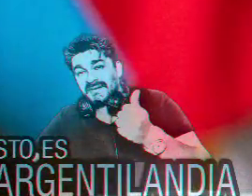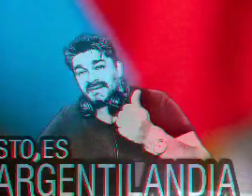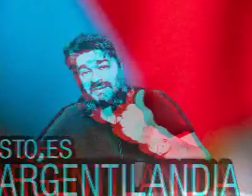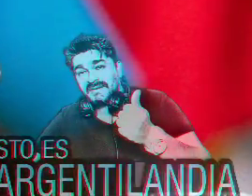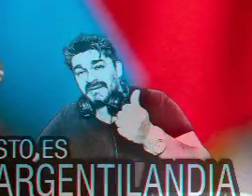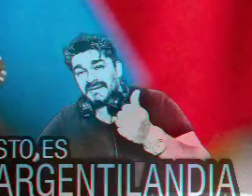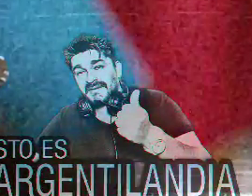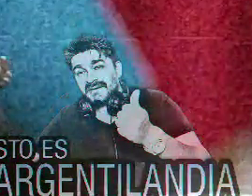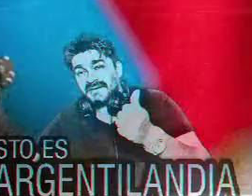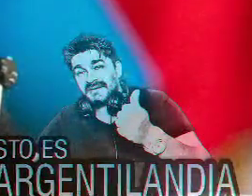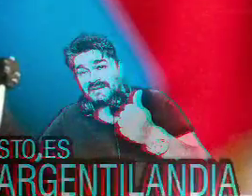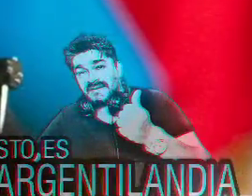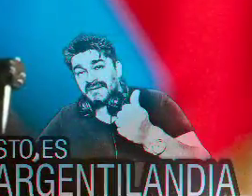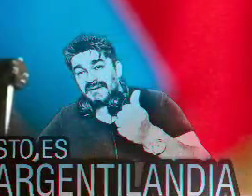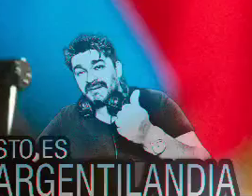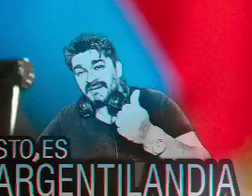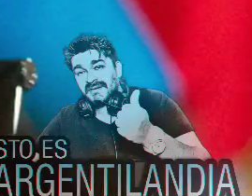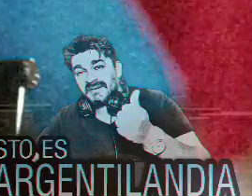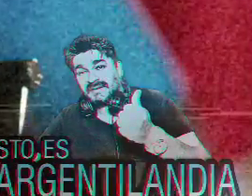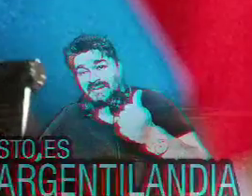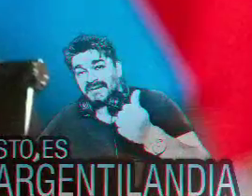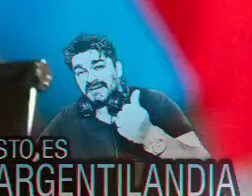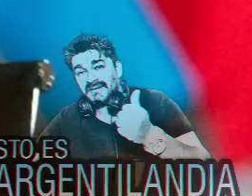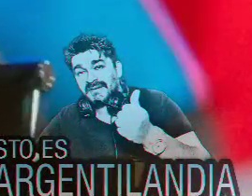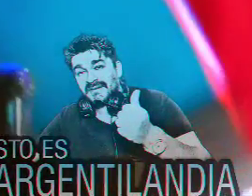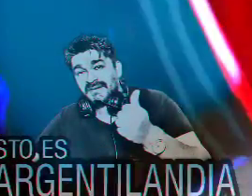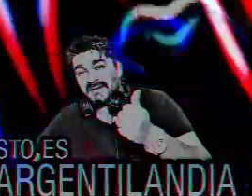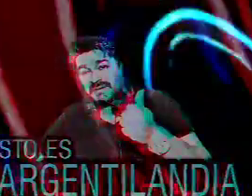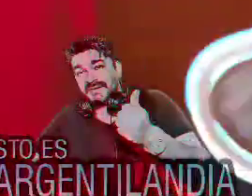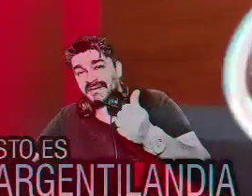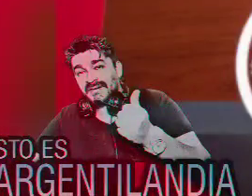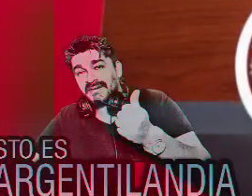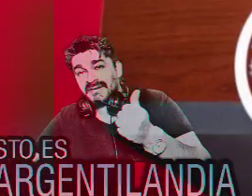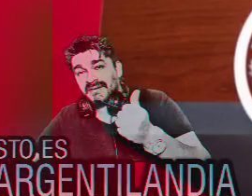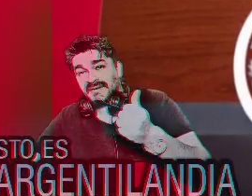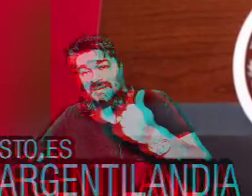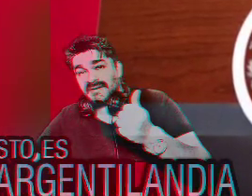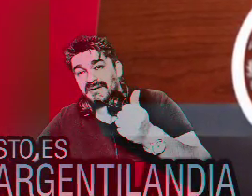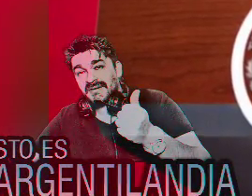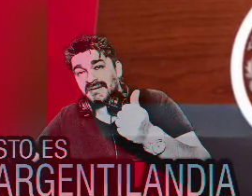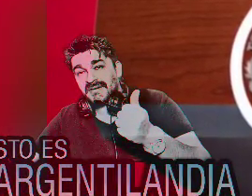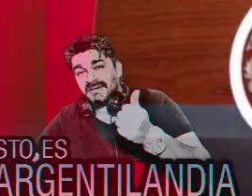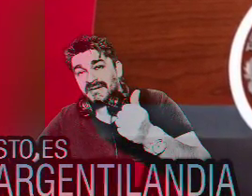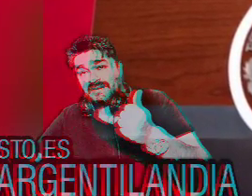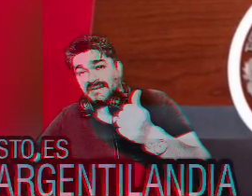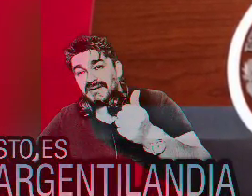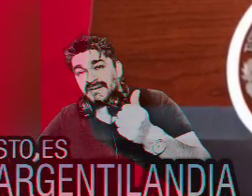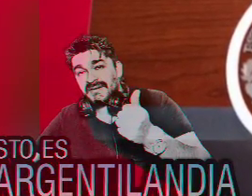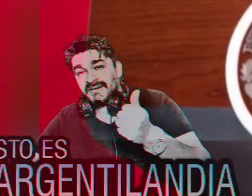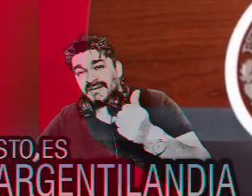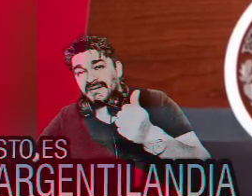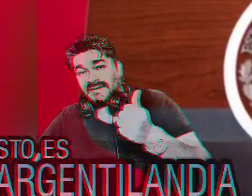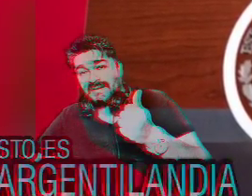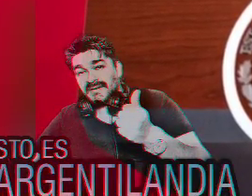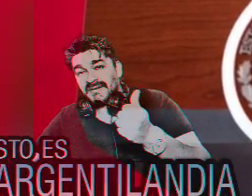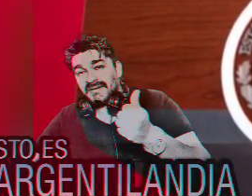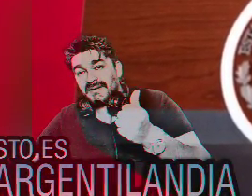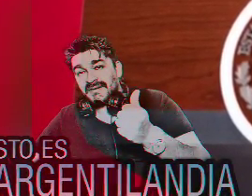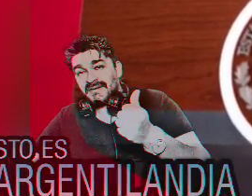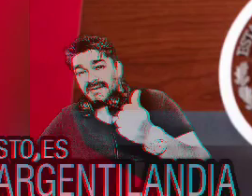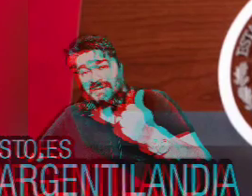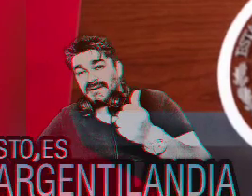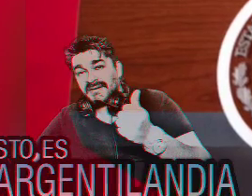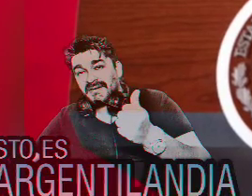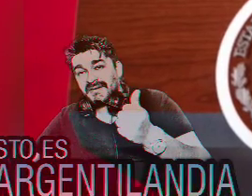mensaje y se dio cuenta, creo, ¿no?, que se equivocó. Estaría bueno que pida disculpas, ¿no?, si se equivocó. Pero bueno,